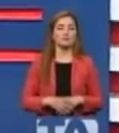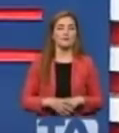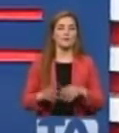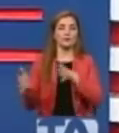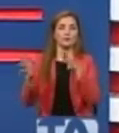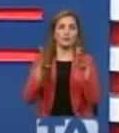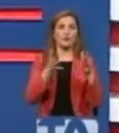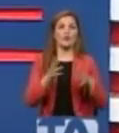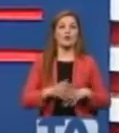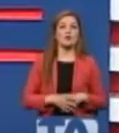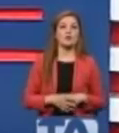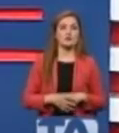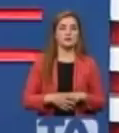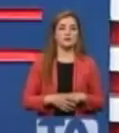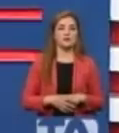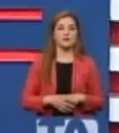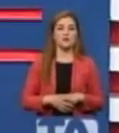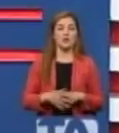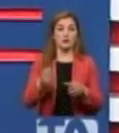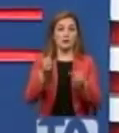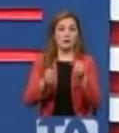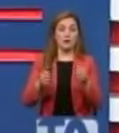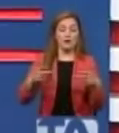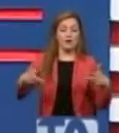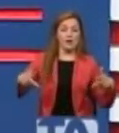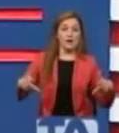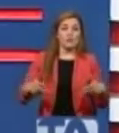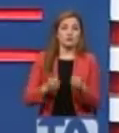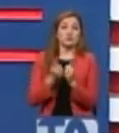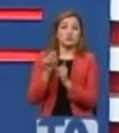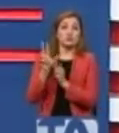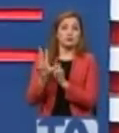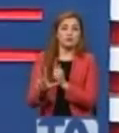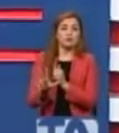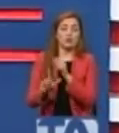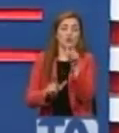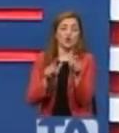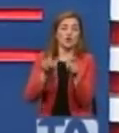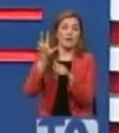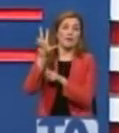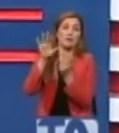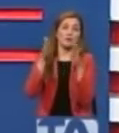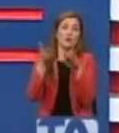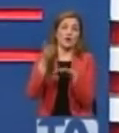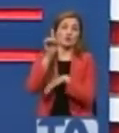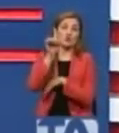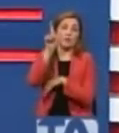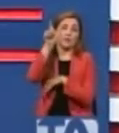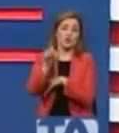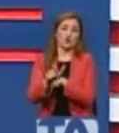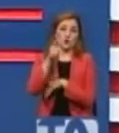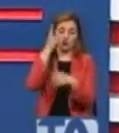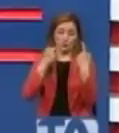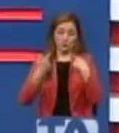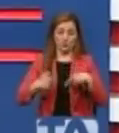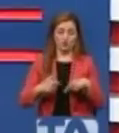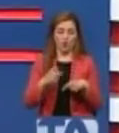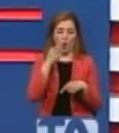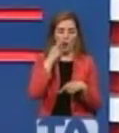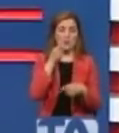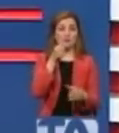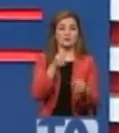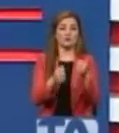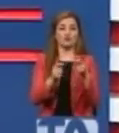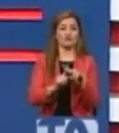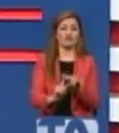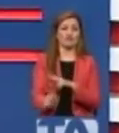En otros temas, un triple accidente de tránsito dejó como resultado tres personas fallecidas y un herido. El conductor de uno de los vehículos se